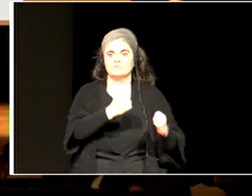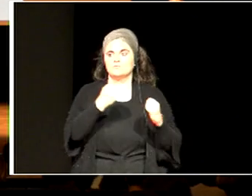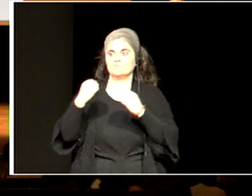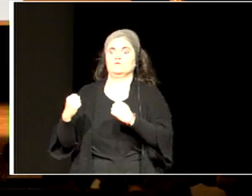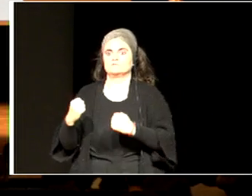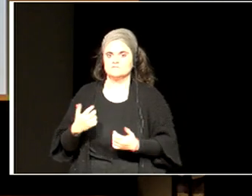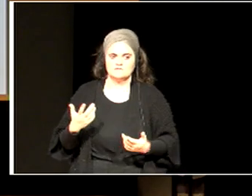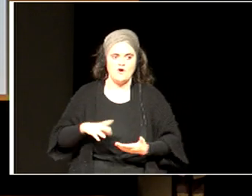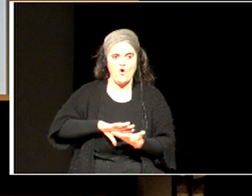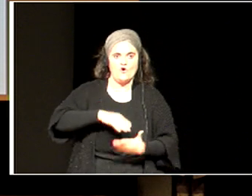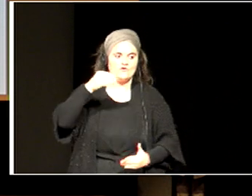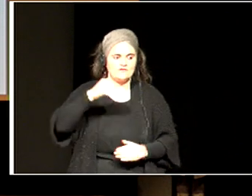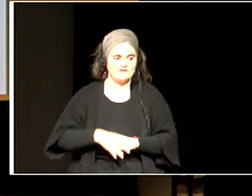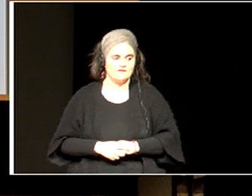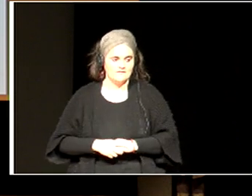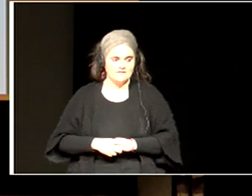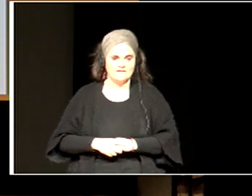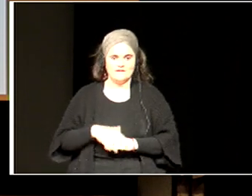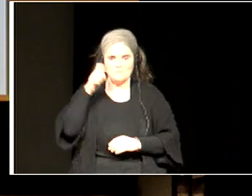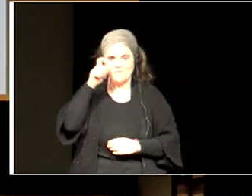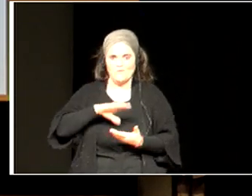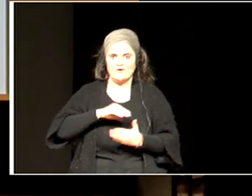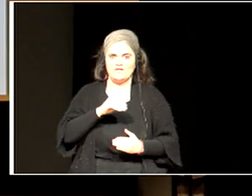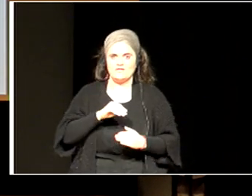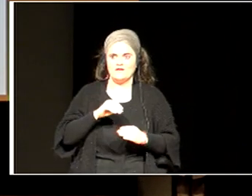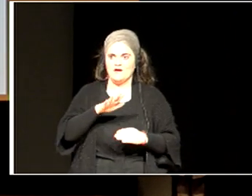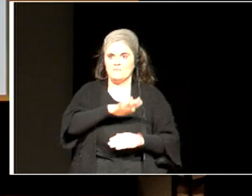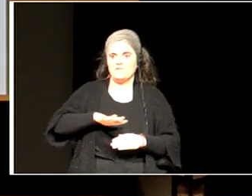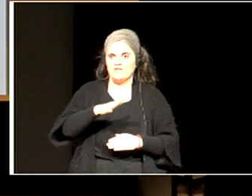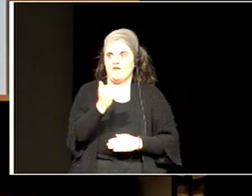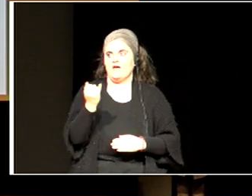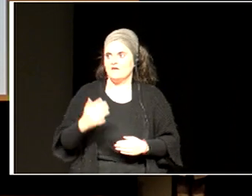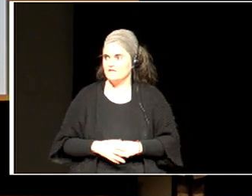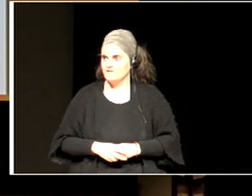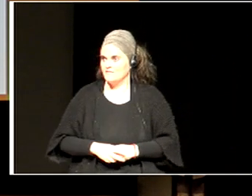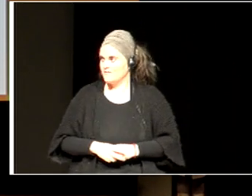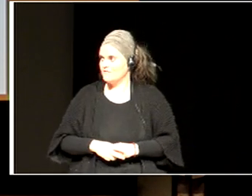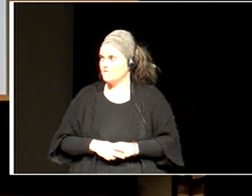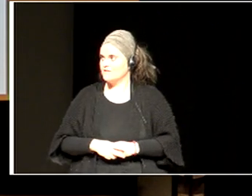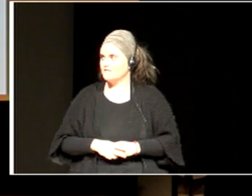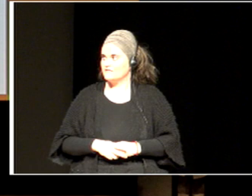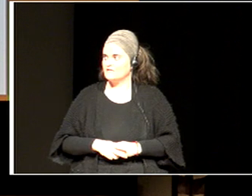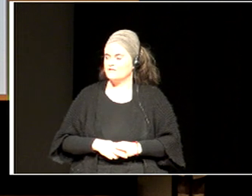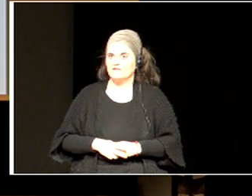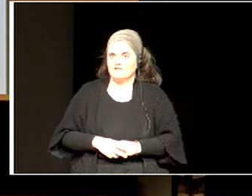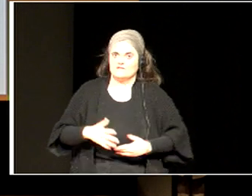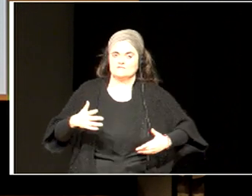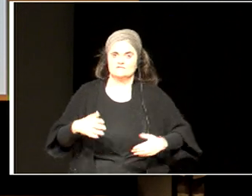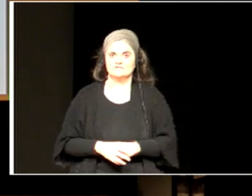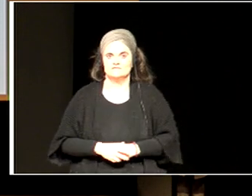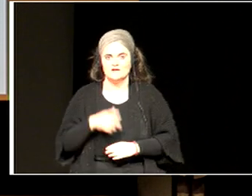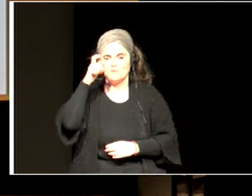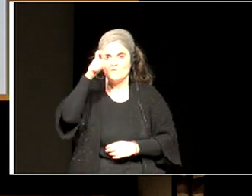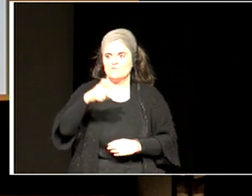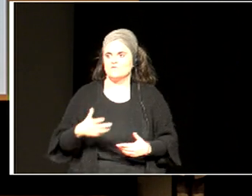pero no no es que es verdad claro que cada cual el mundo simbólico lo tiene como lo tiene no